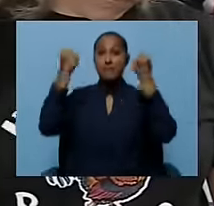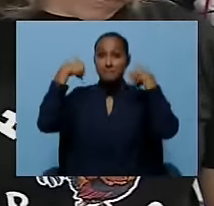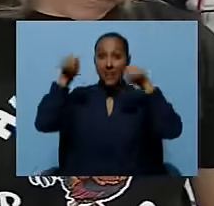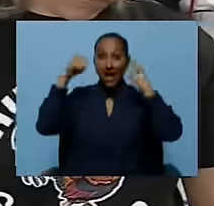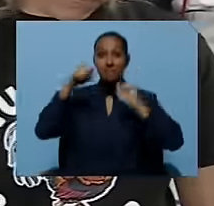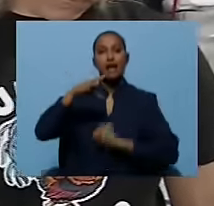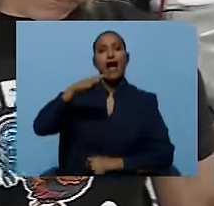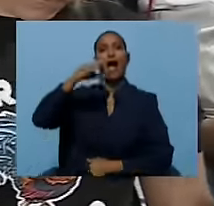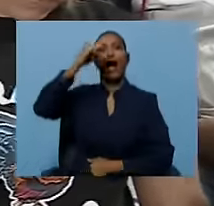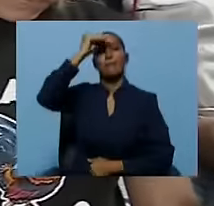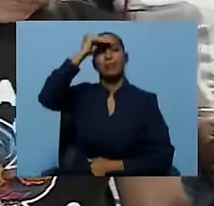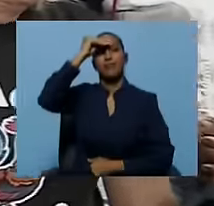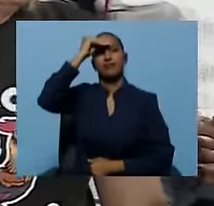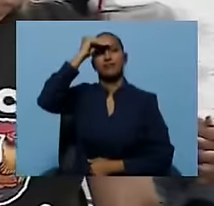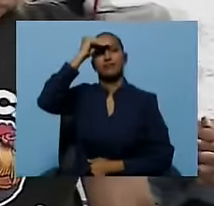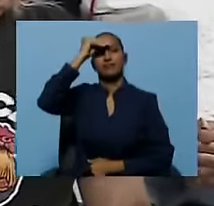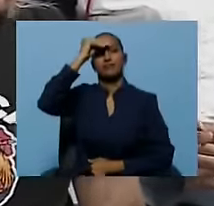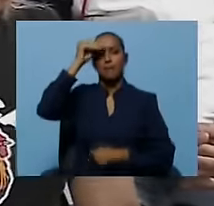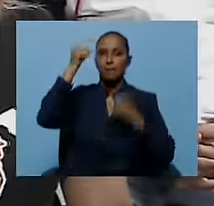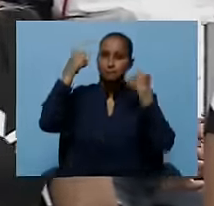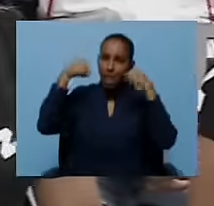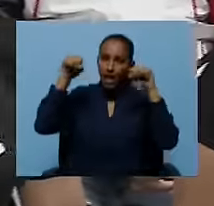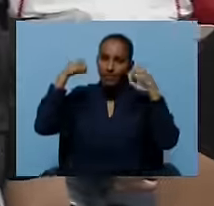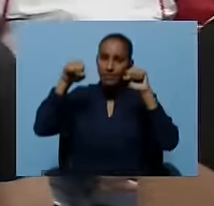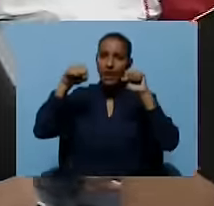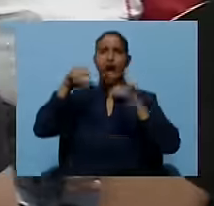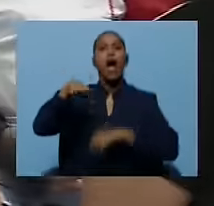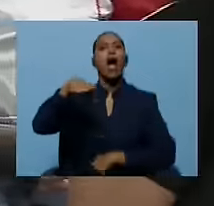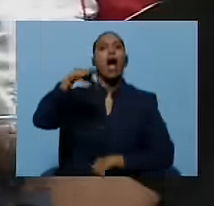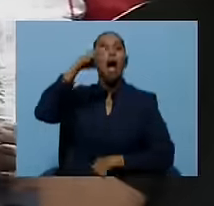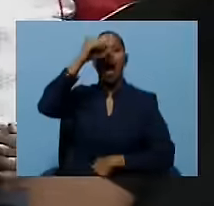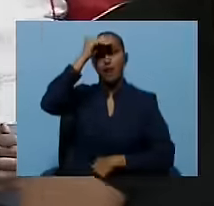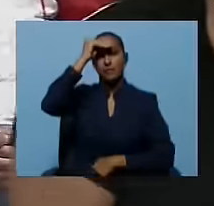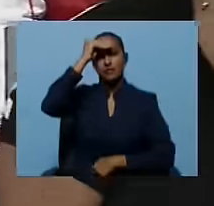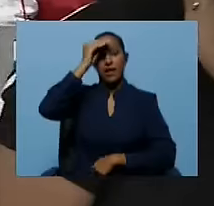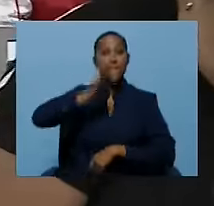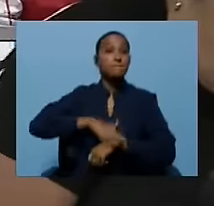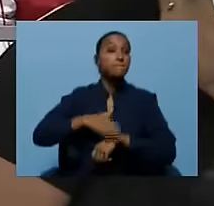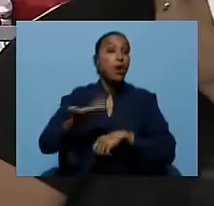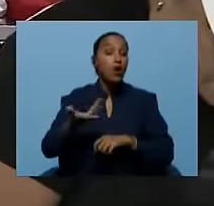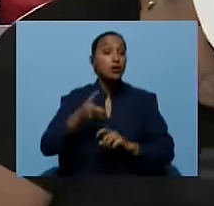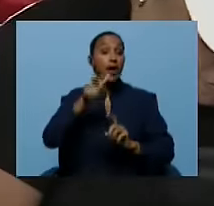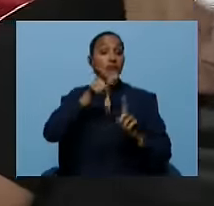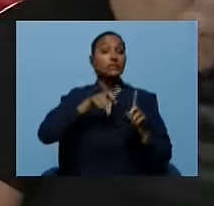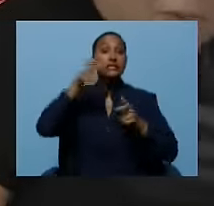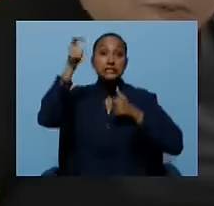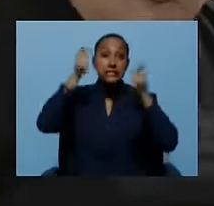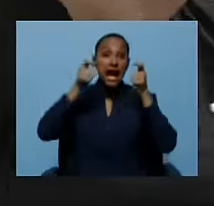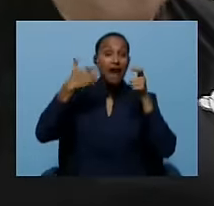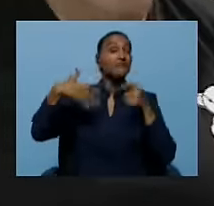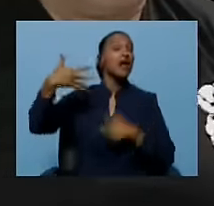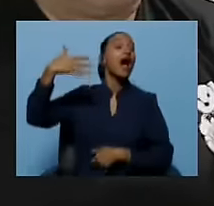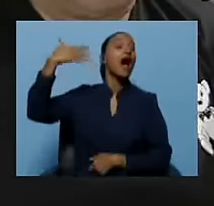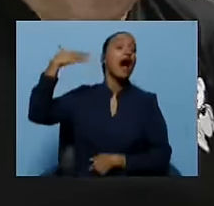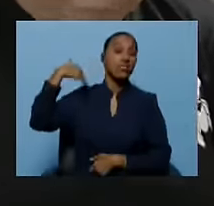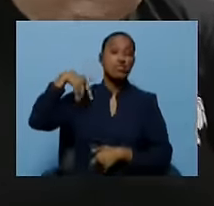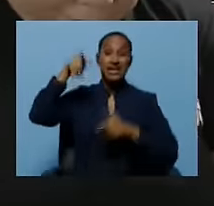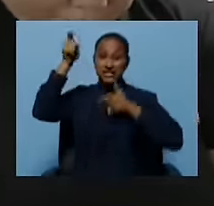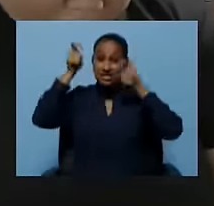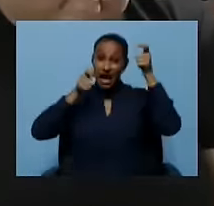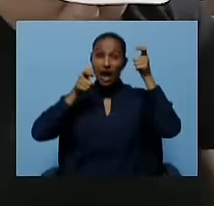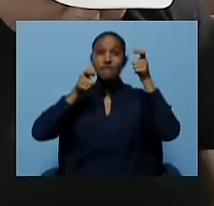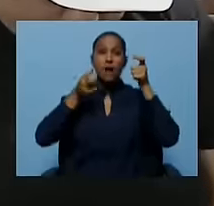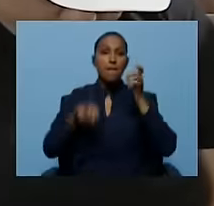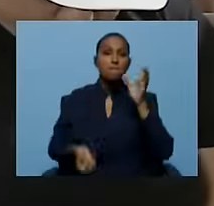un aprendizaje. Desde que nuestro amado comandante eterno, Hugo Rafael Chávez Frías, lanzó la